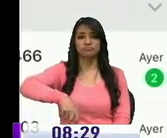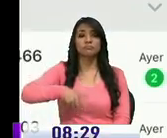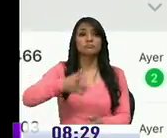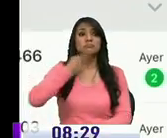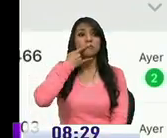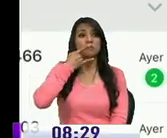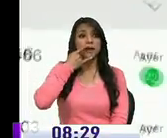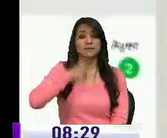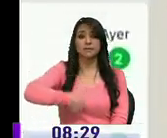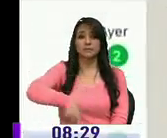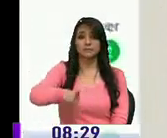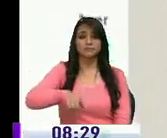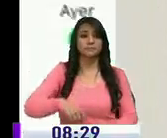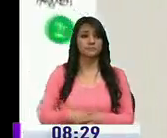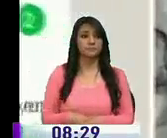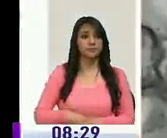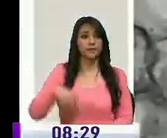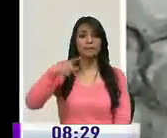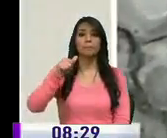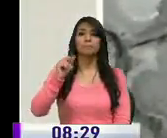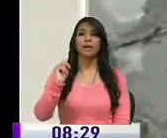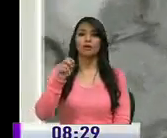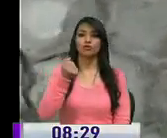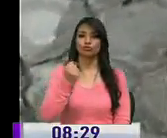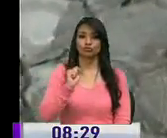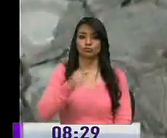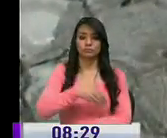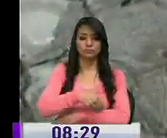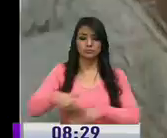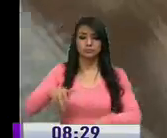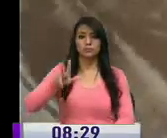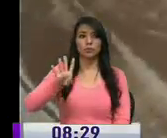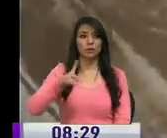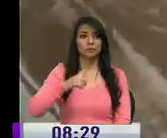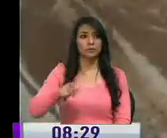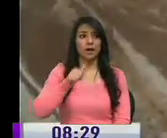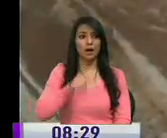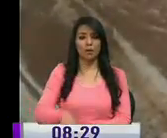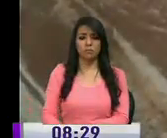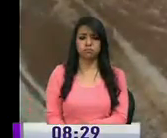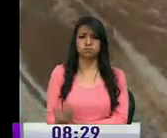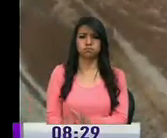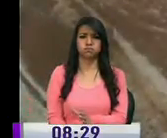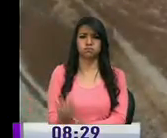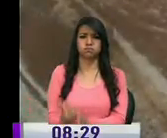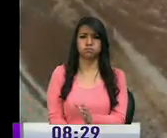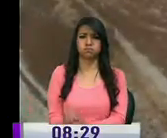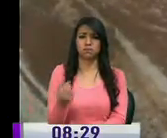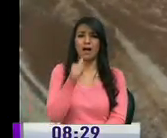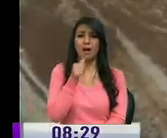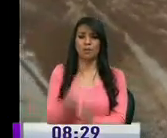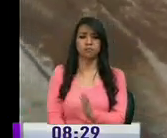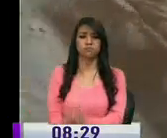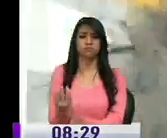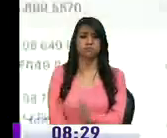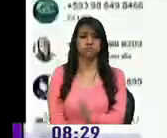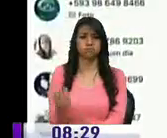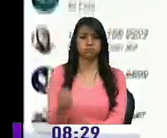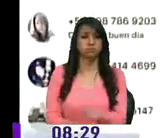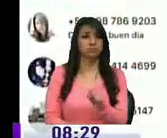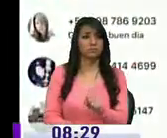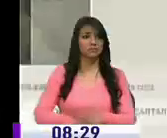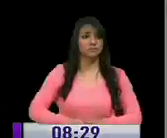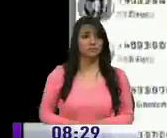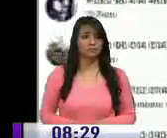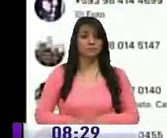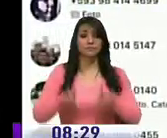vía Eloy Alfaro, calle Los Pencos, en lote 34. ¿Ven cómo se va? Si esto parece un pequeño geyser, ¿ah? Pequeñito, así